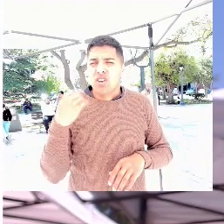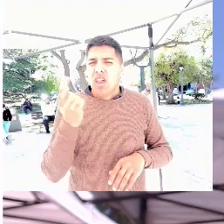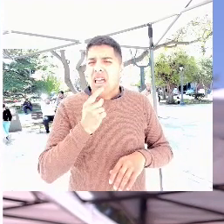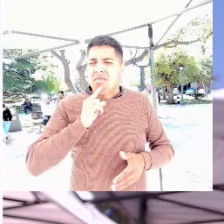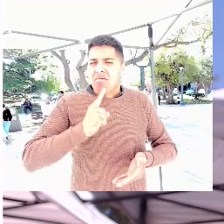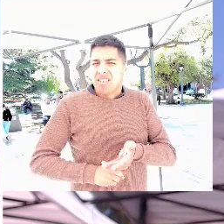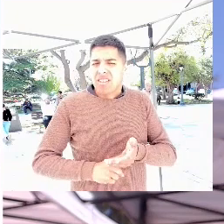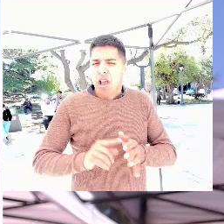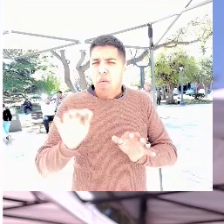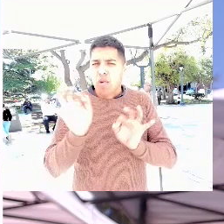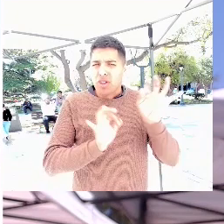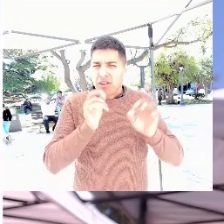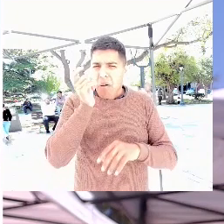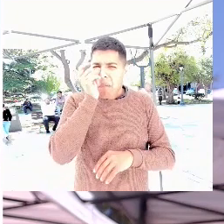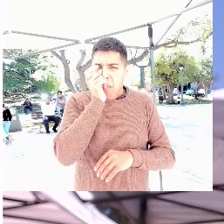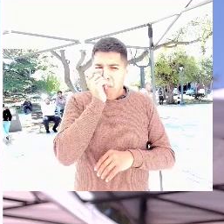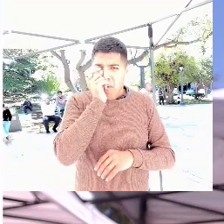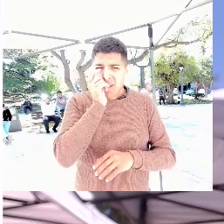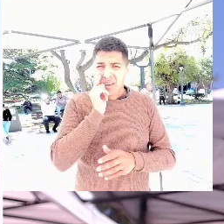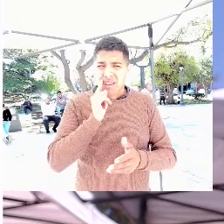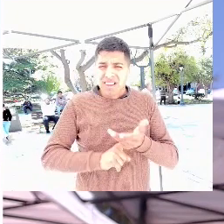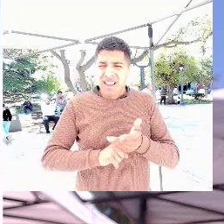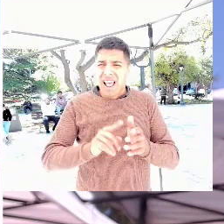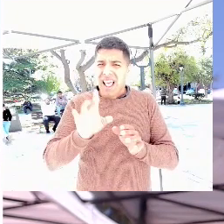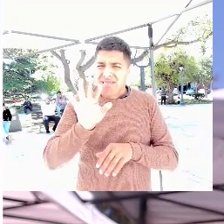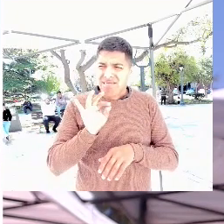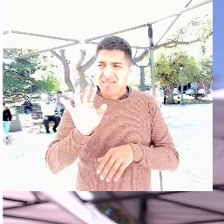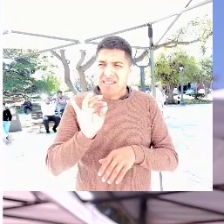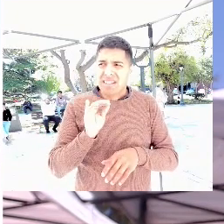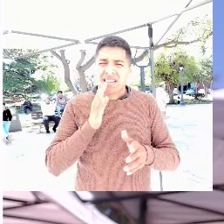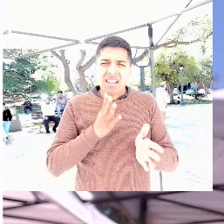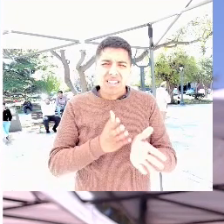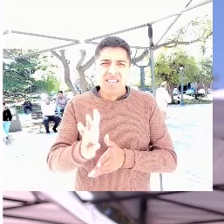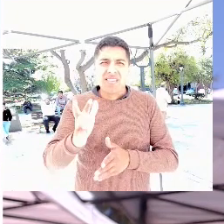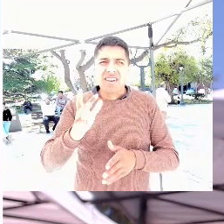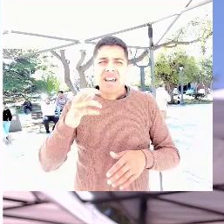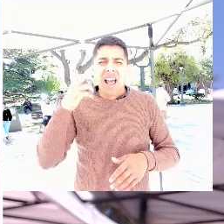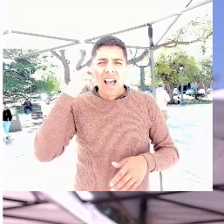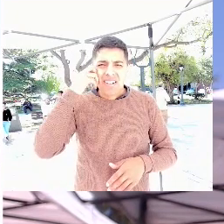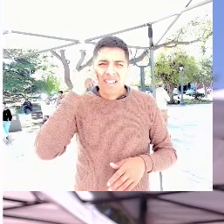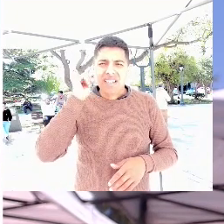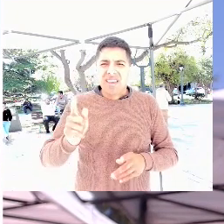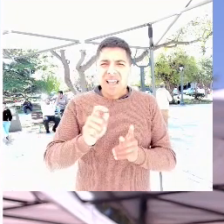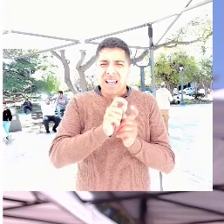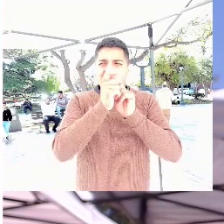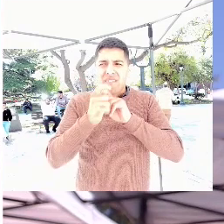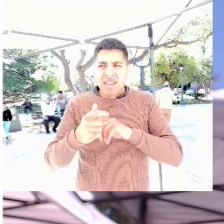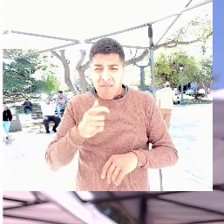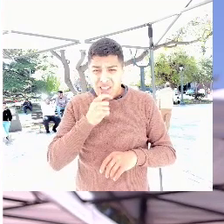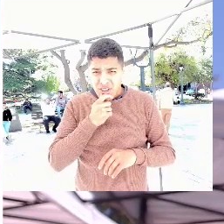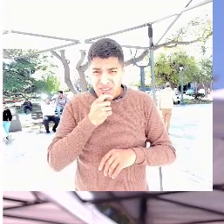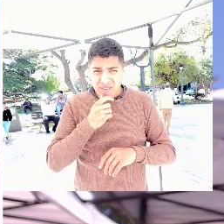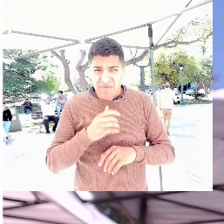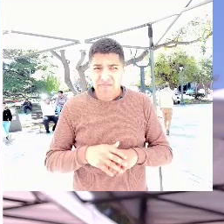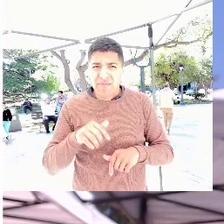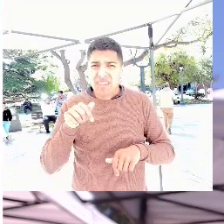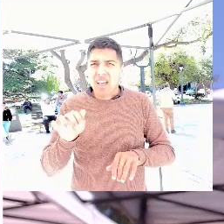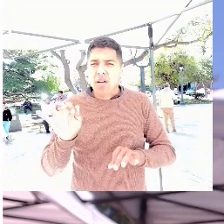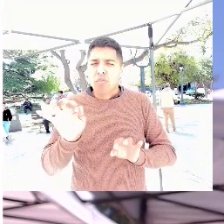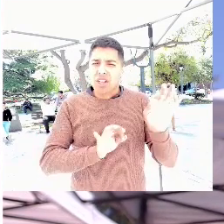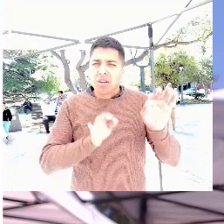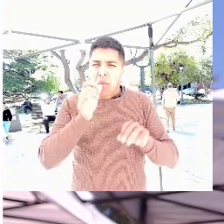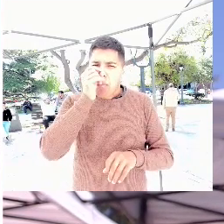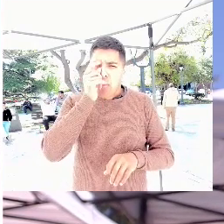decidiendo por un proyecto político el cual encarna el radicalismo y el Frente Cambio Mendoza en este momento. Ese proyecto